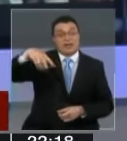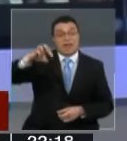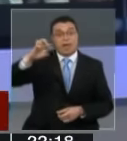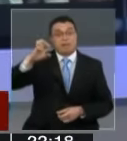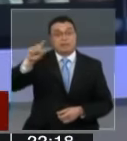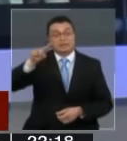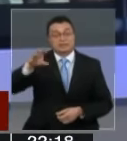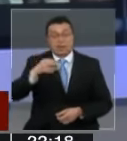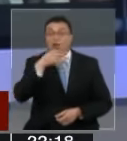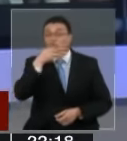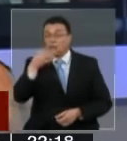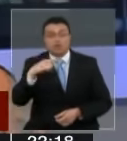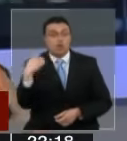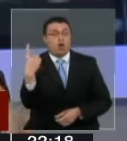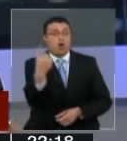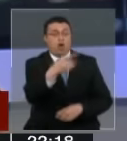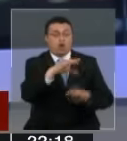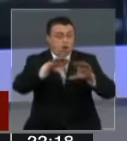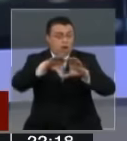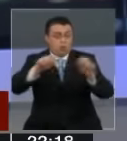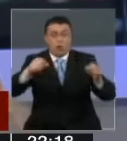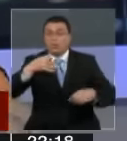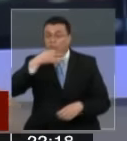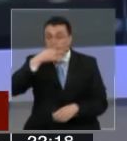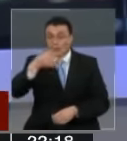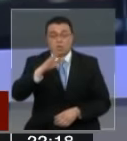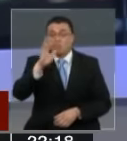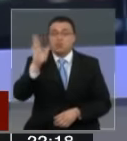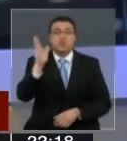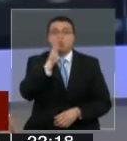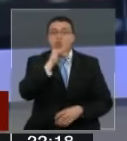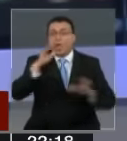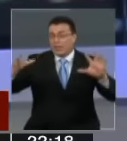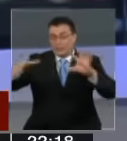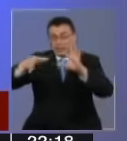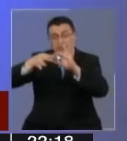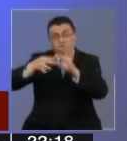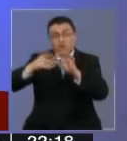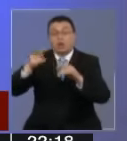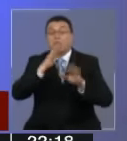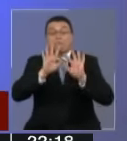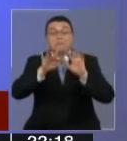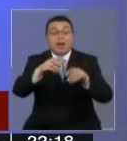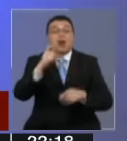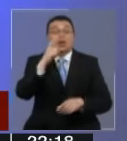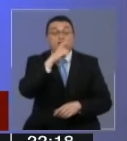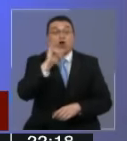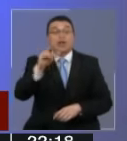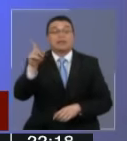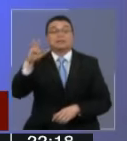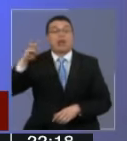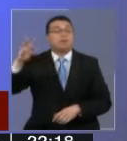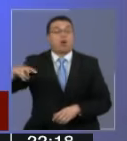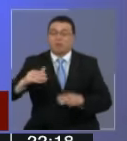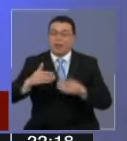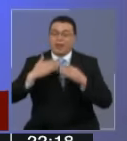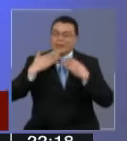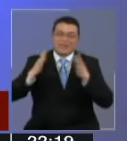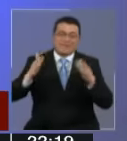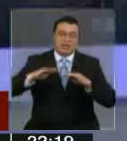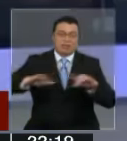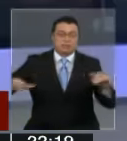dos unánimemente han dicho simultáneamente que no hay ninguna relación entre una cosa y la otra. A mí me parece que no es creíble. ¿Por